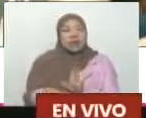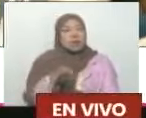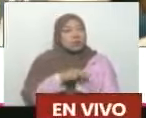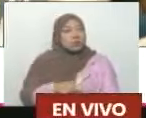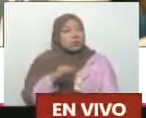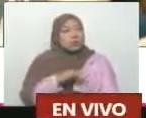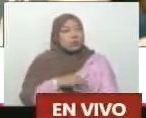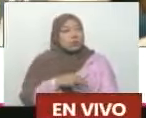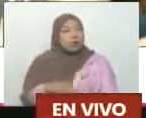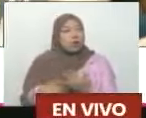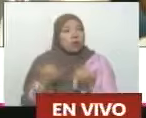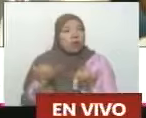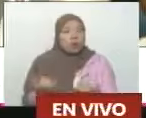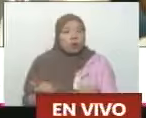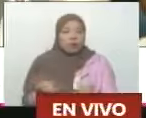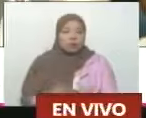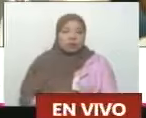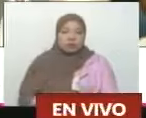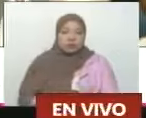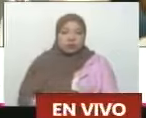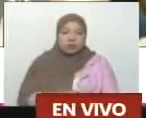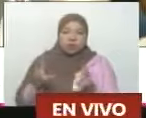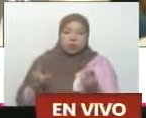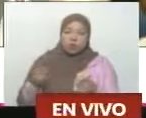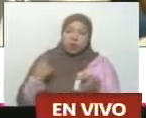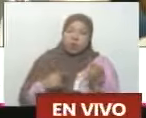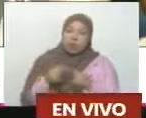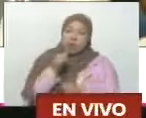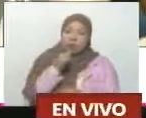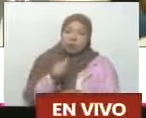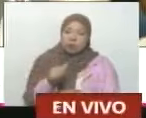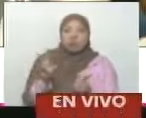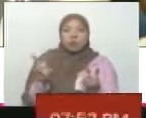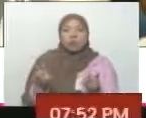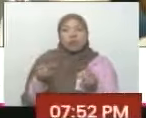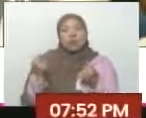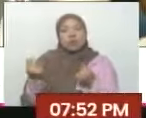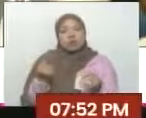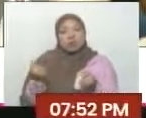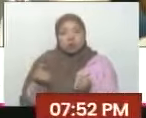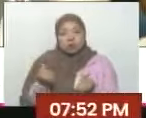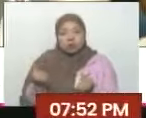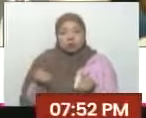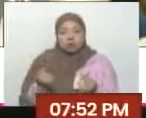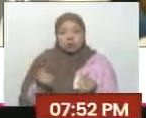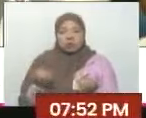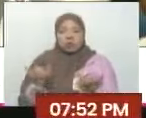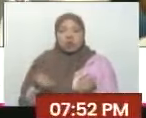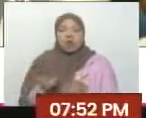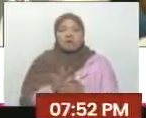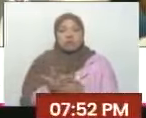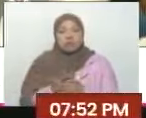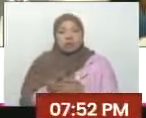que debemos rescatar con una nueva economía. Con una nueva economía ya